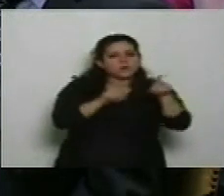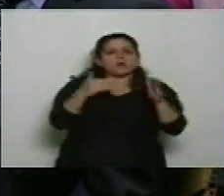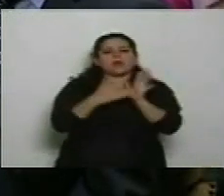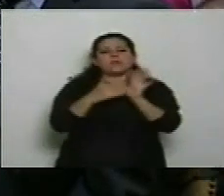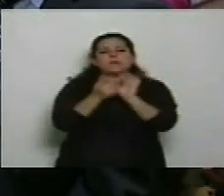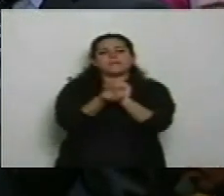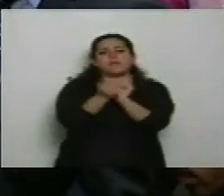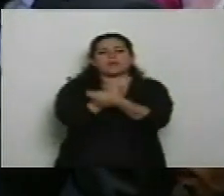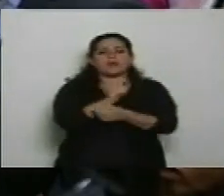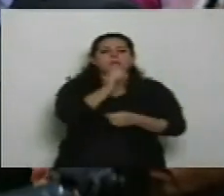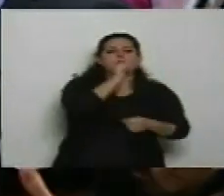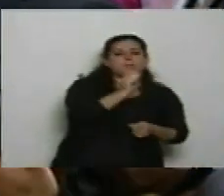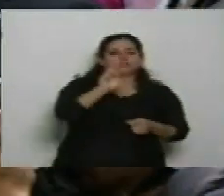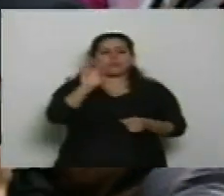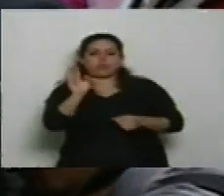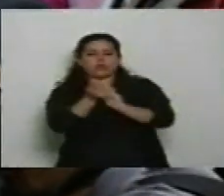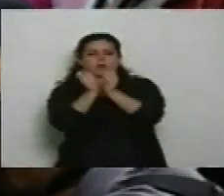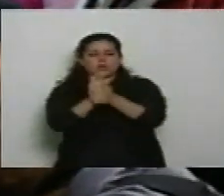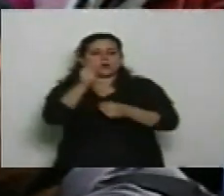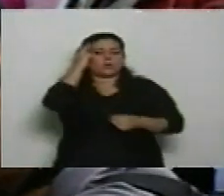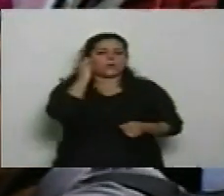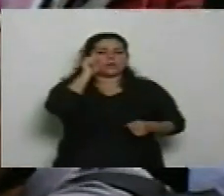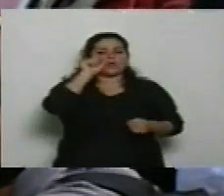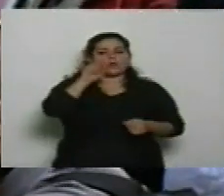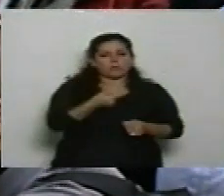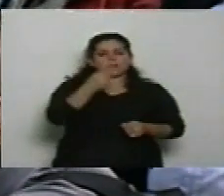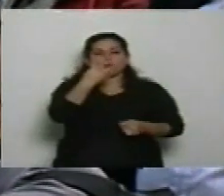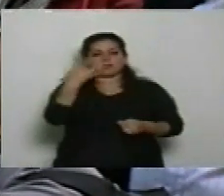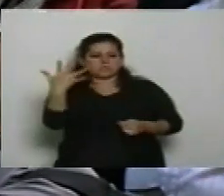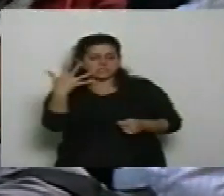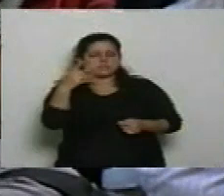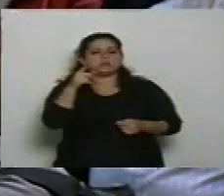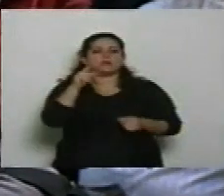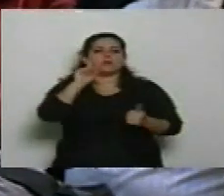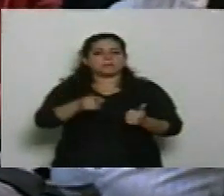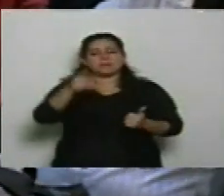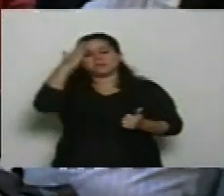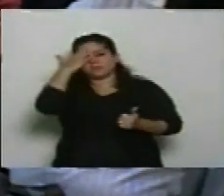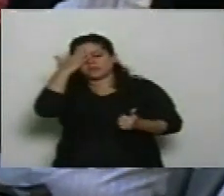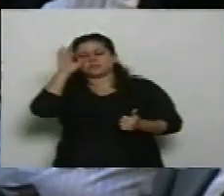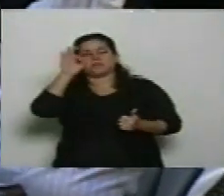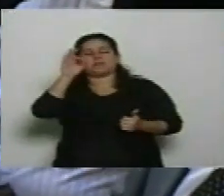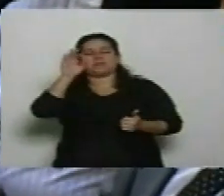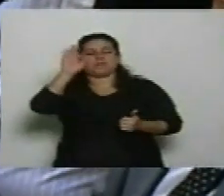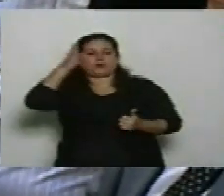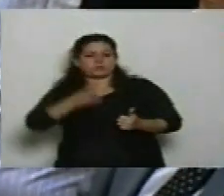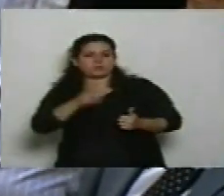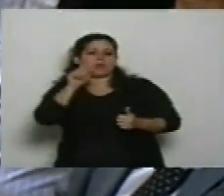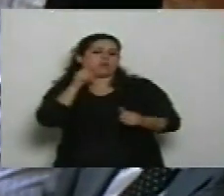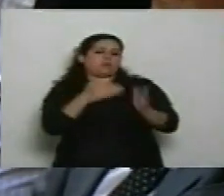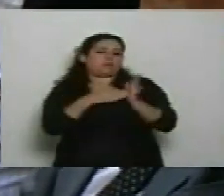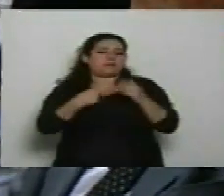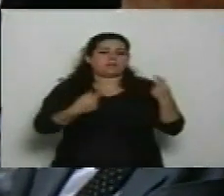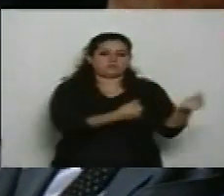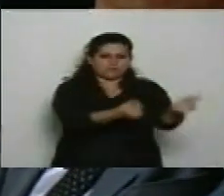cambio nominal, pesos dólar por 9,45 en promedio, 15,6% el índice de precio al consumidor en un